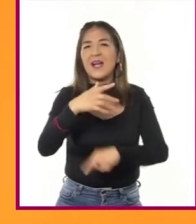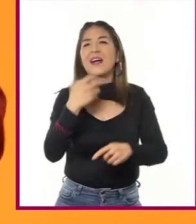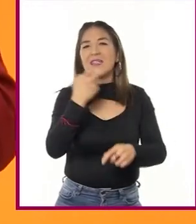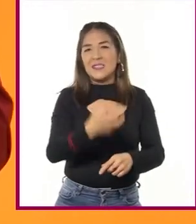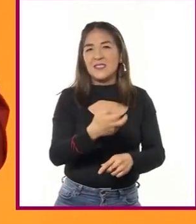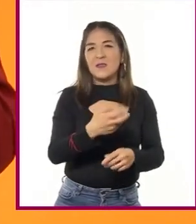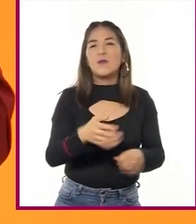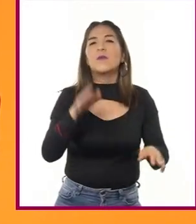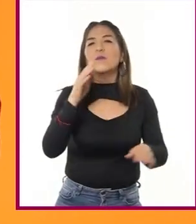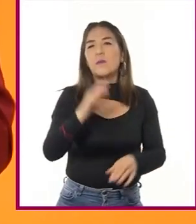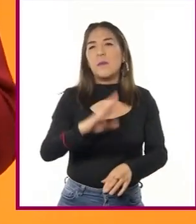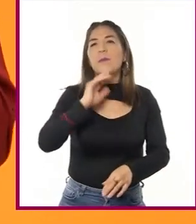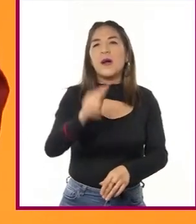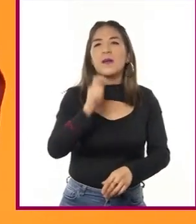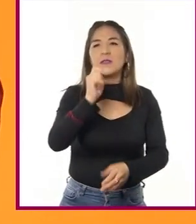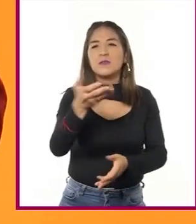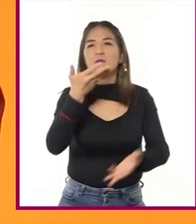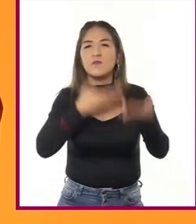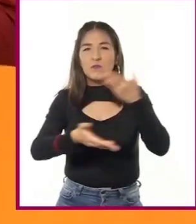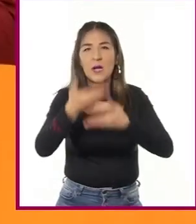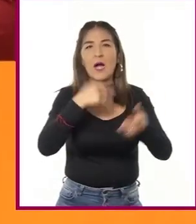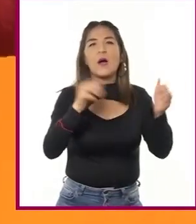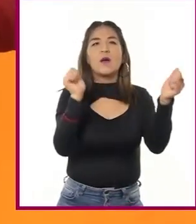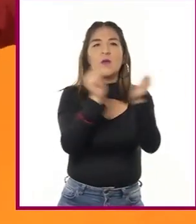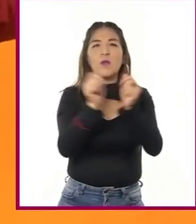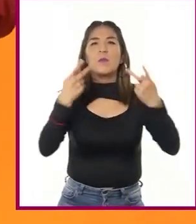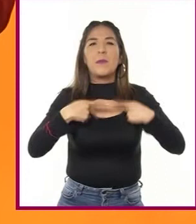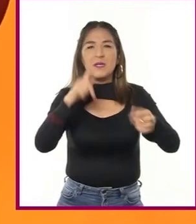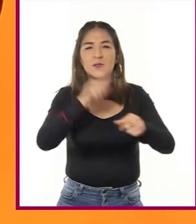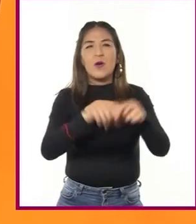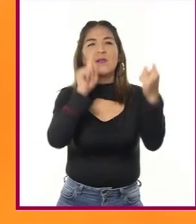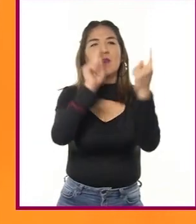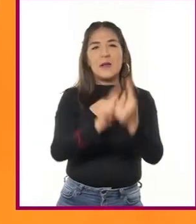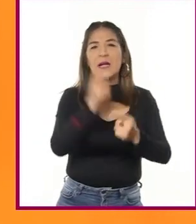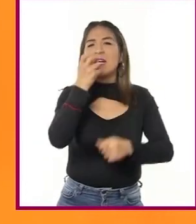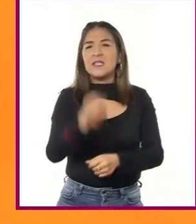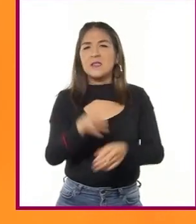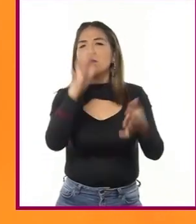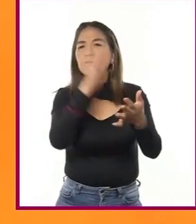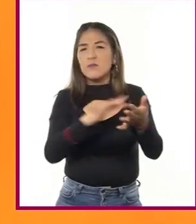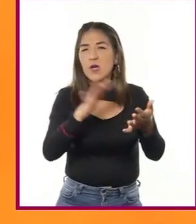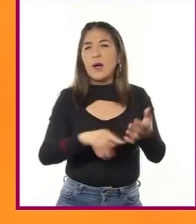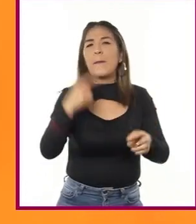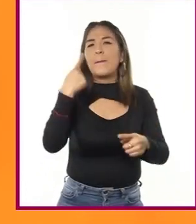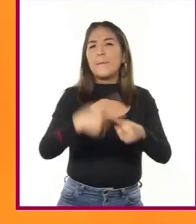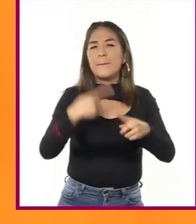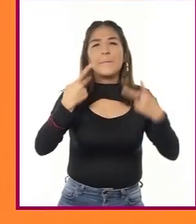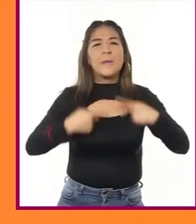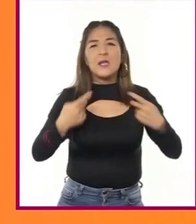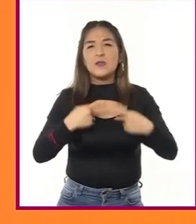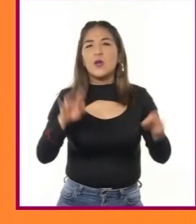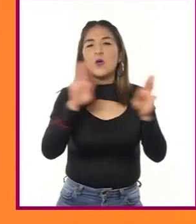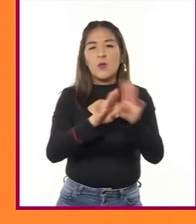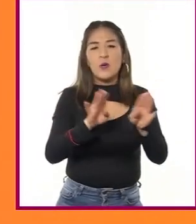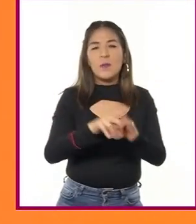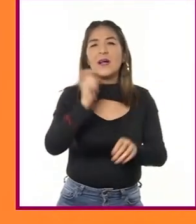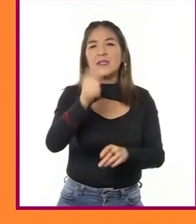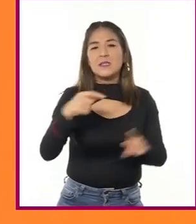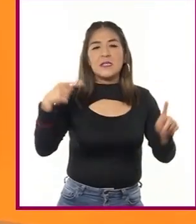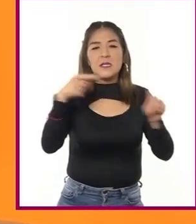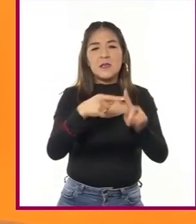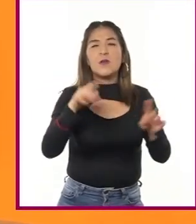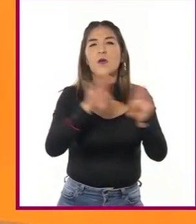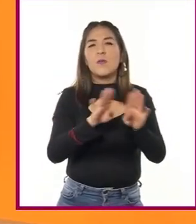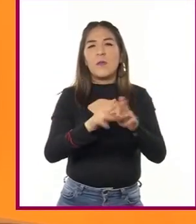les resulta mejor un diálogo en persona. En esta novela, la protagonista decide generar un perfil con